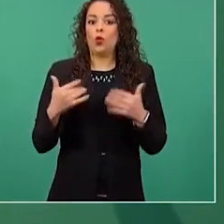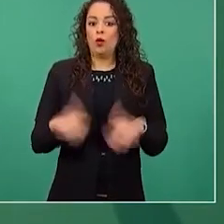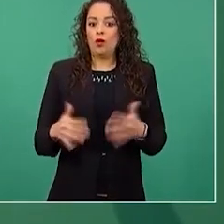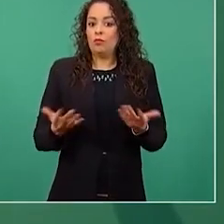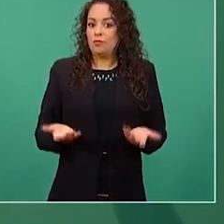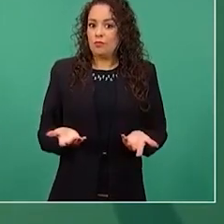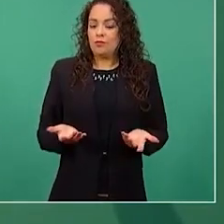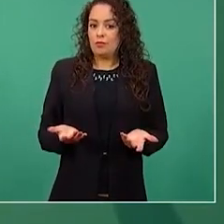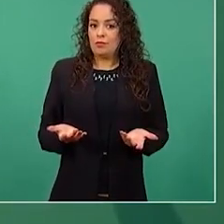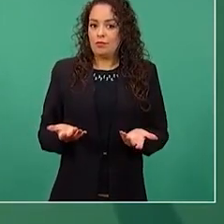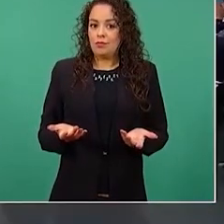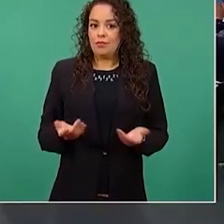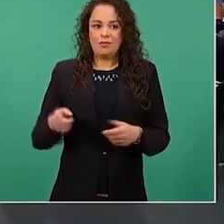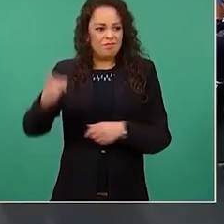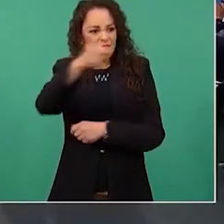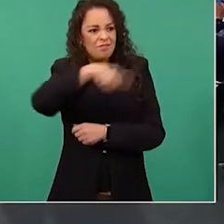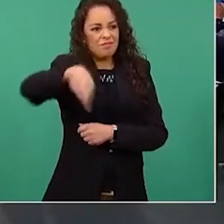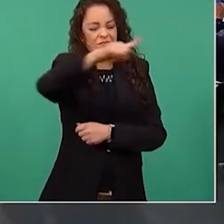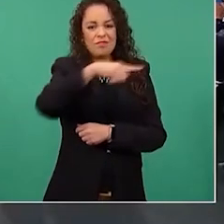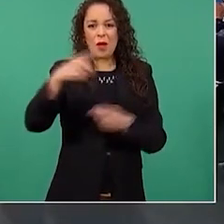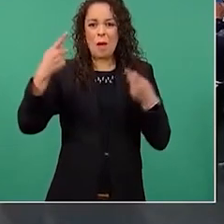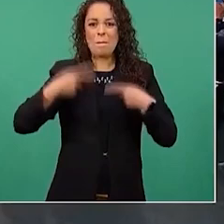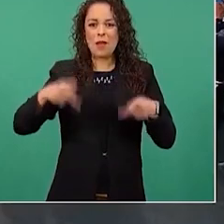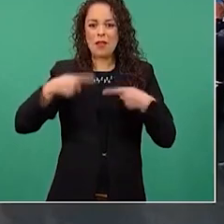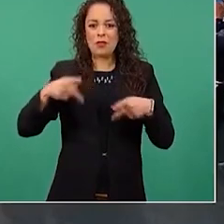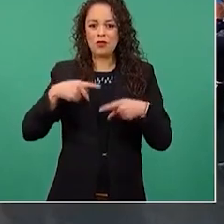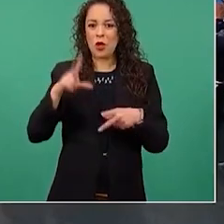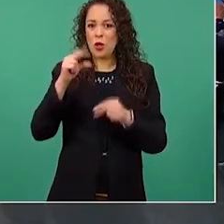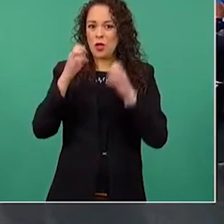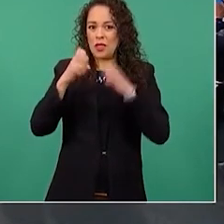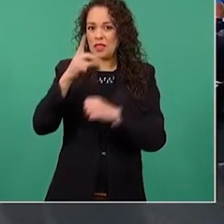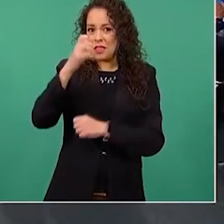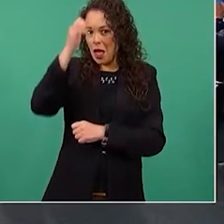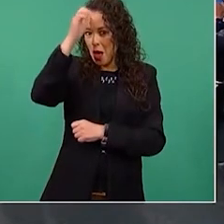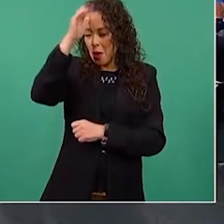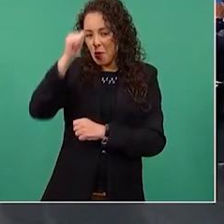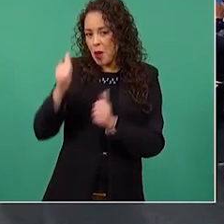adversarios, ¿no?, que se fijan en todo,